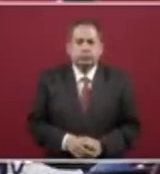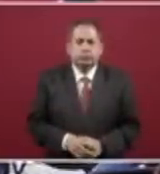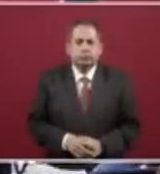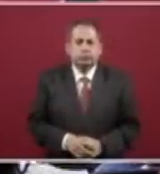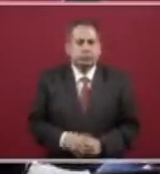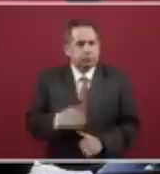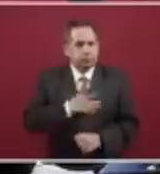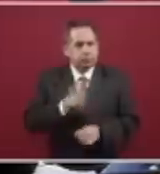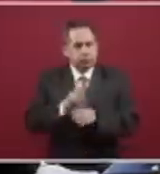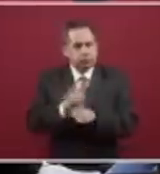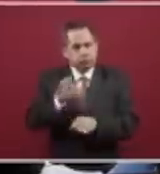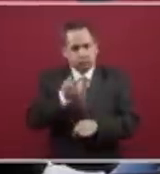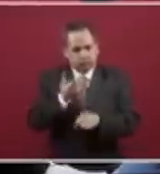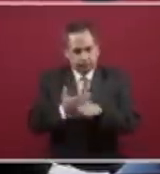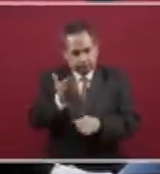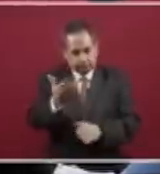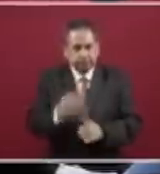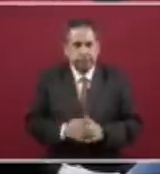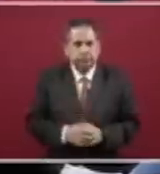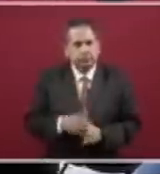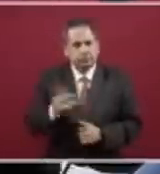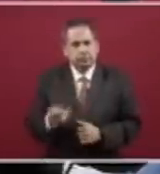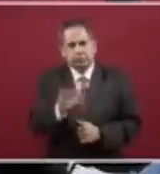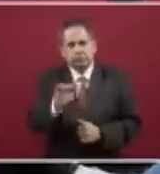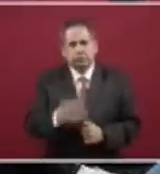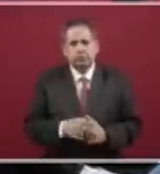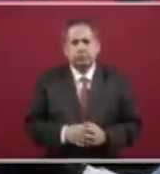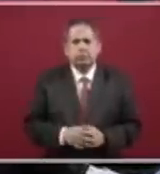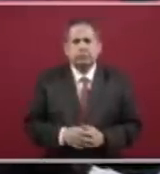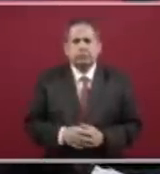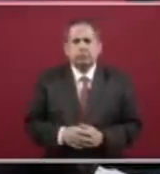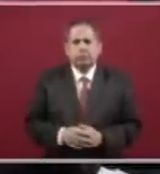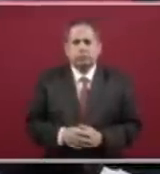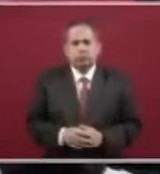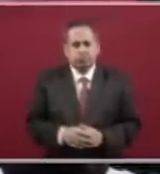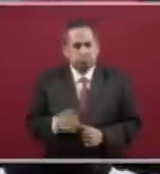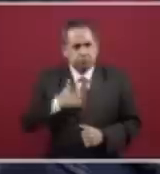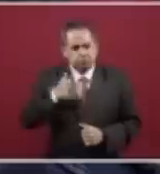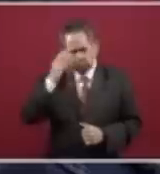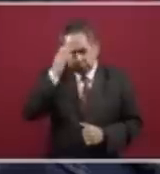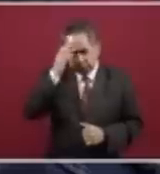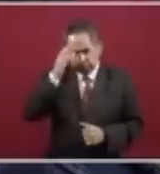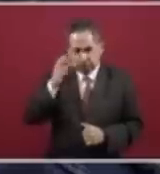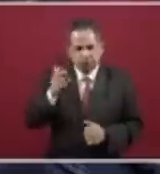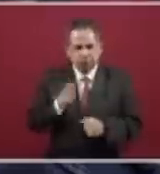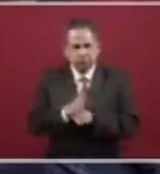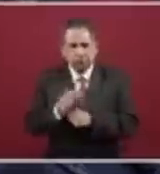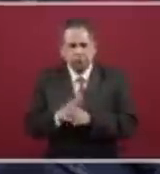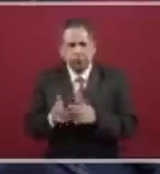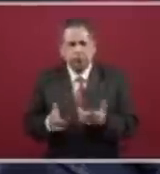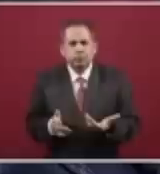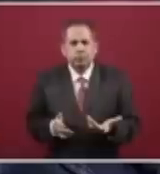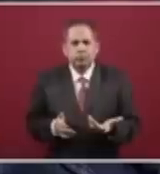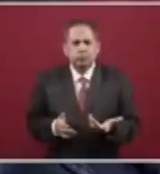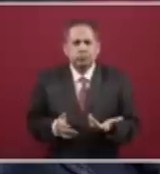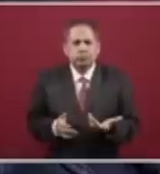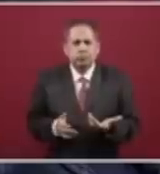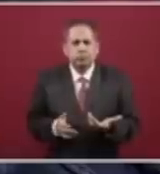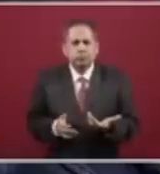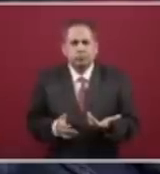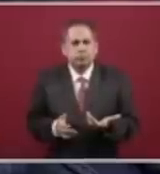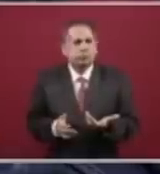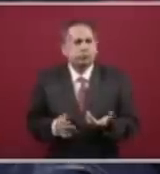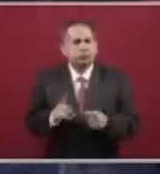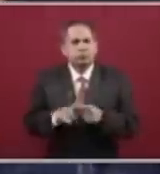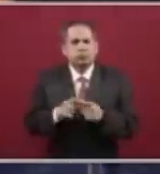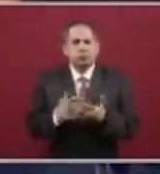señor secretario es una pregunta se tiene el conocimiento de cuál era la que estaban percibiendo